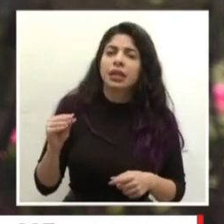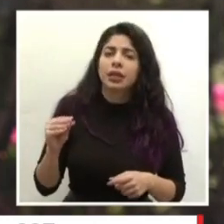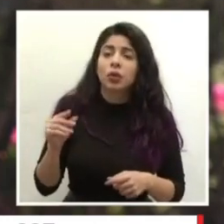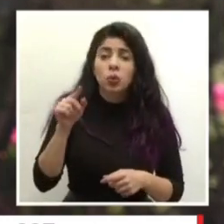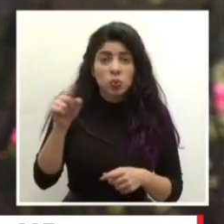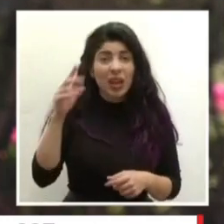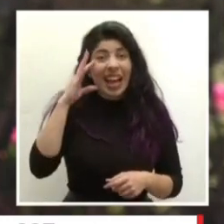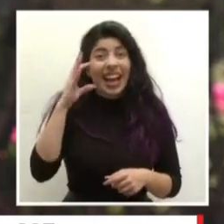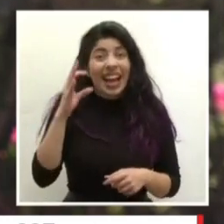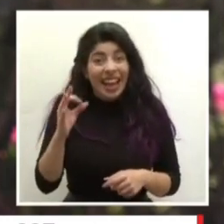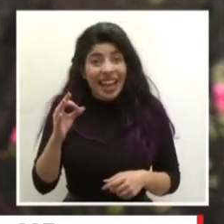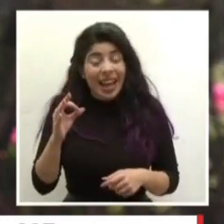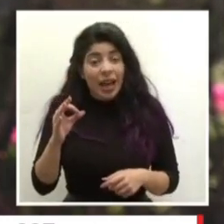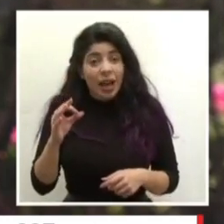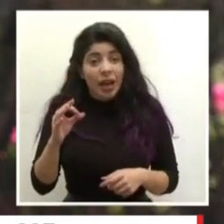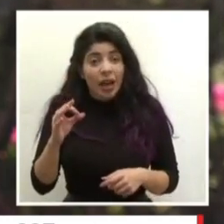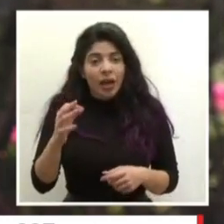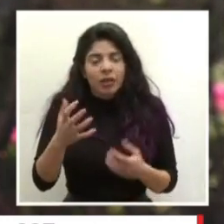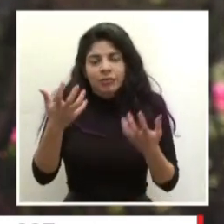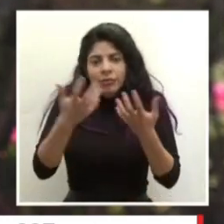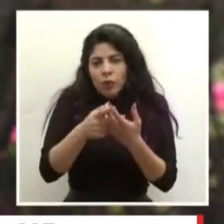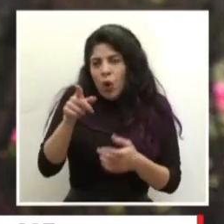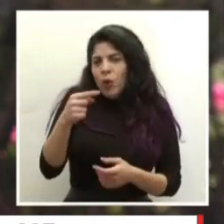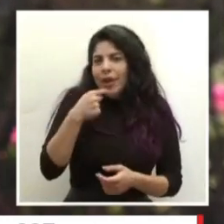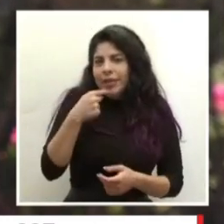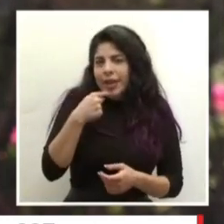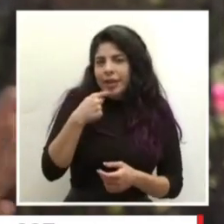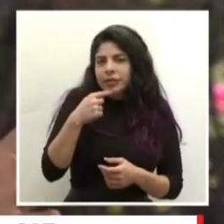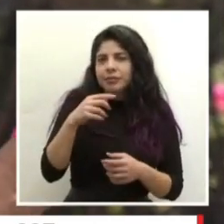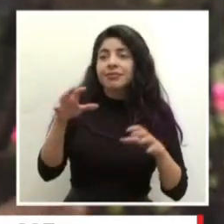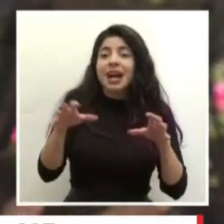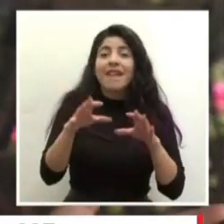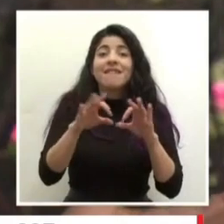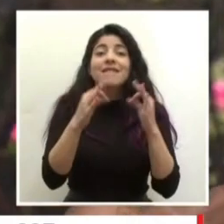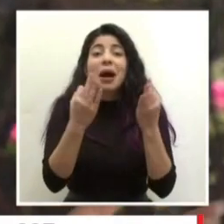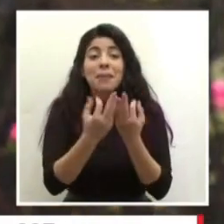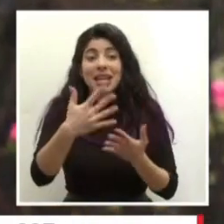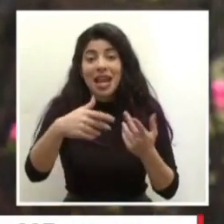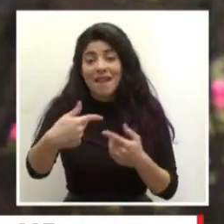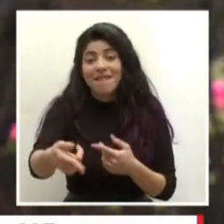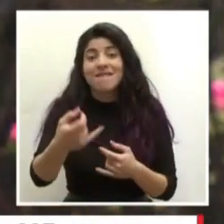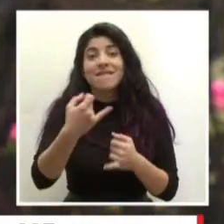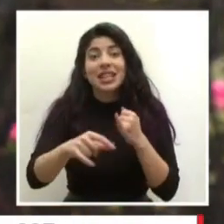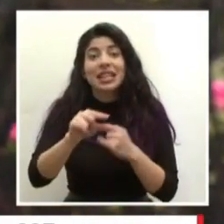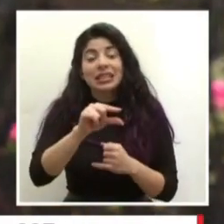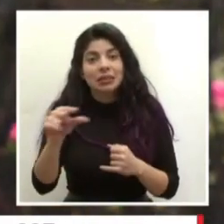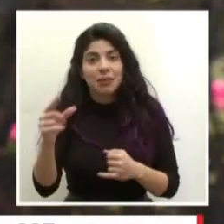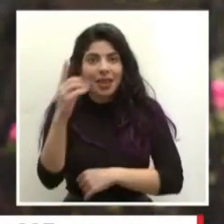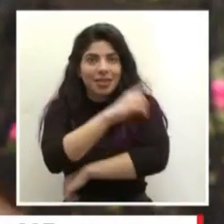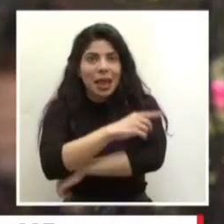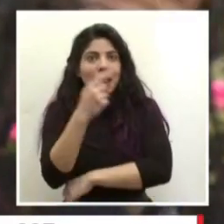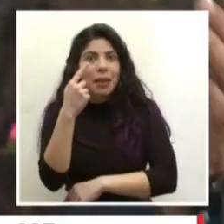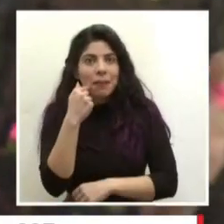creen ustedes, y de acuerdo a lo que usted planteaba, en actividades familiares como las que se avecinan este fin de semana, Día del Padre y otras